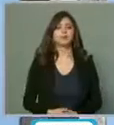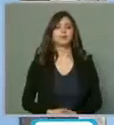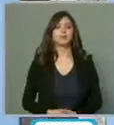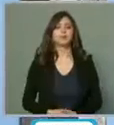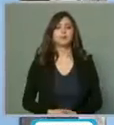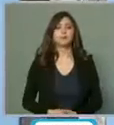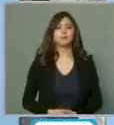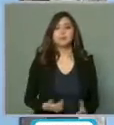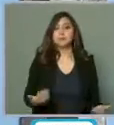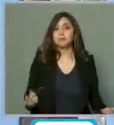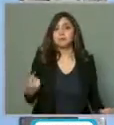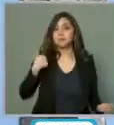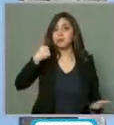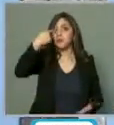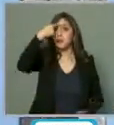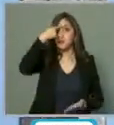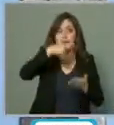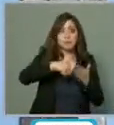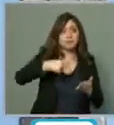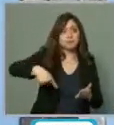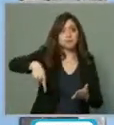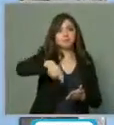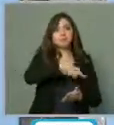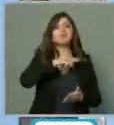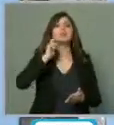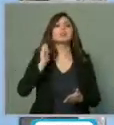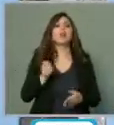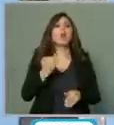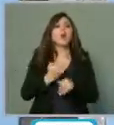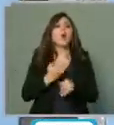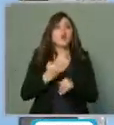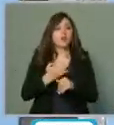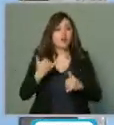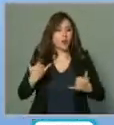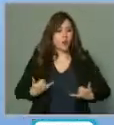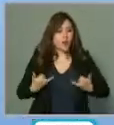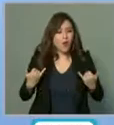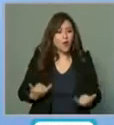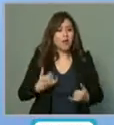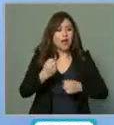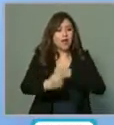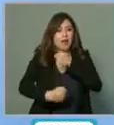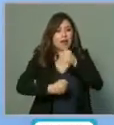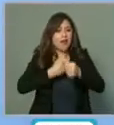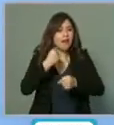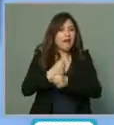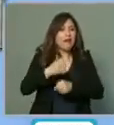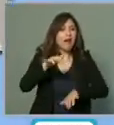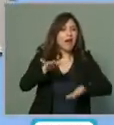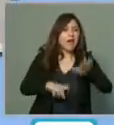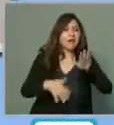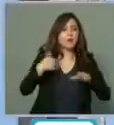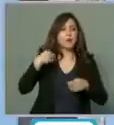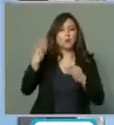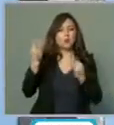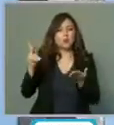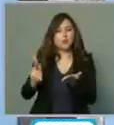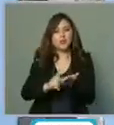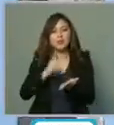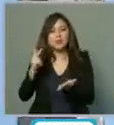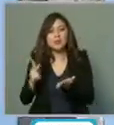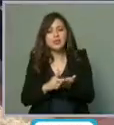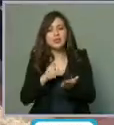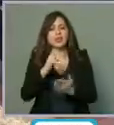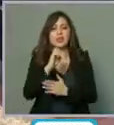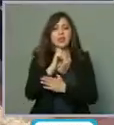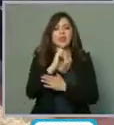nuestra generación todavía nos tocó vivir de una forma como muy escindida. ¿Se acuerdan de esa palabra que se las he dicho varias veces acá?